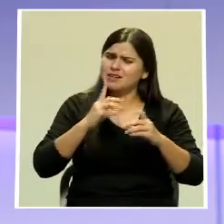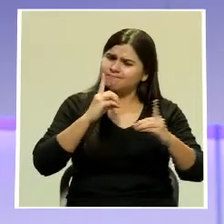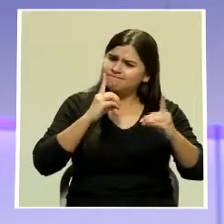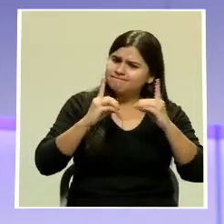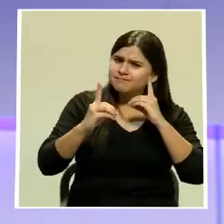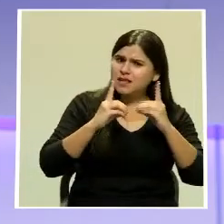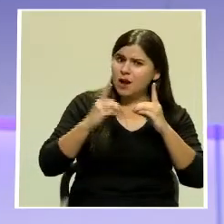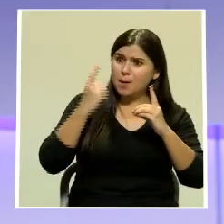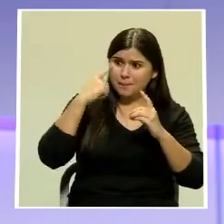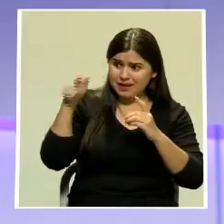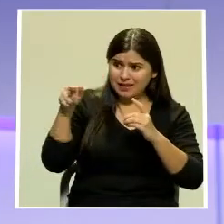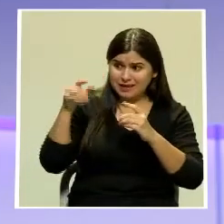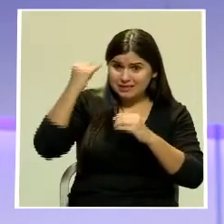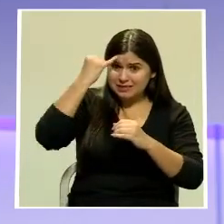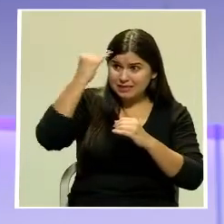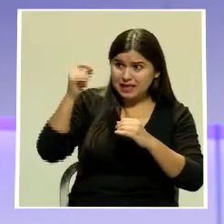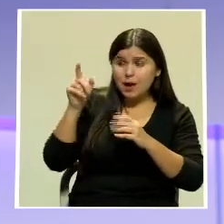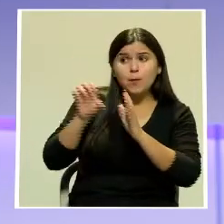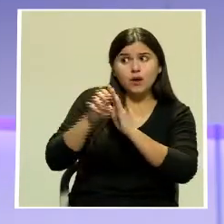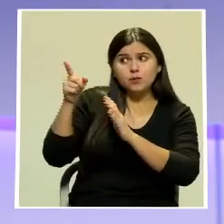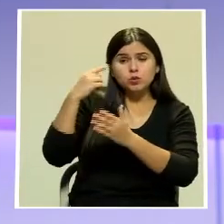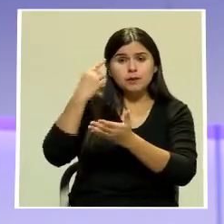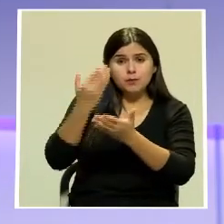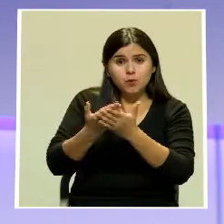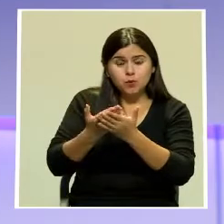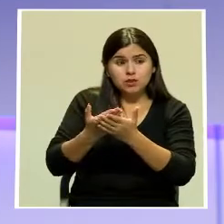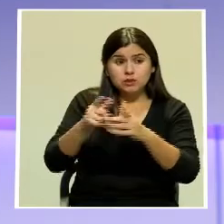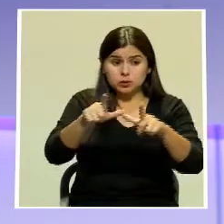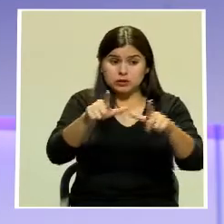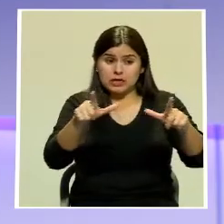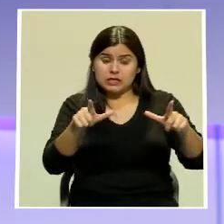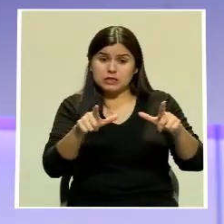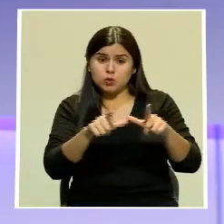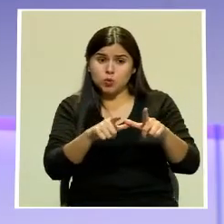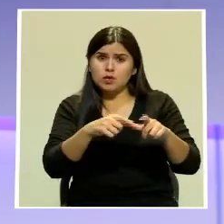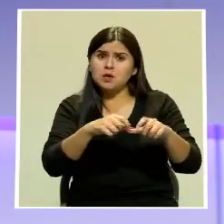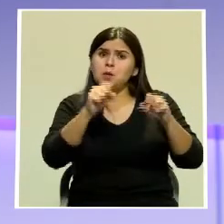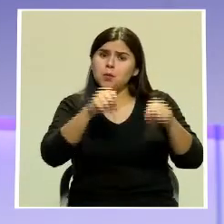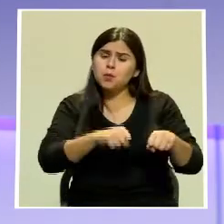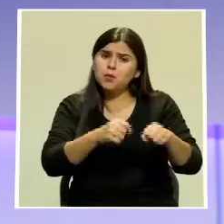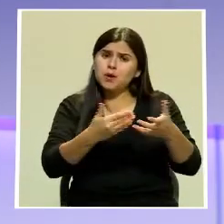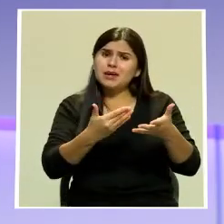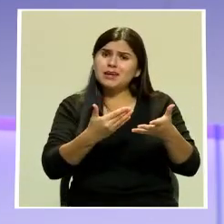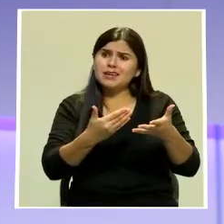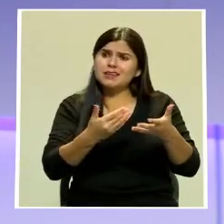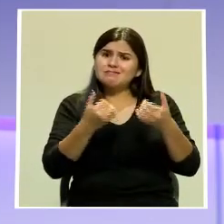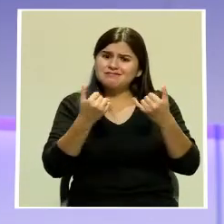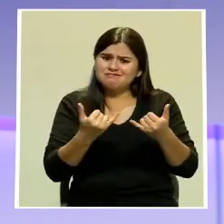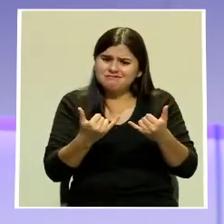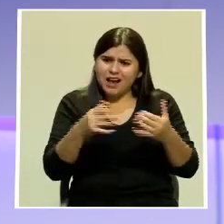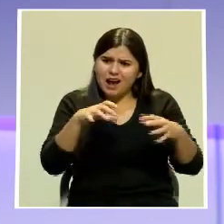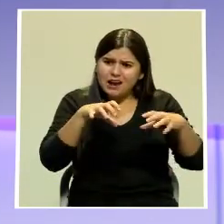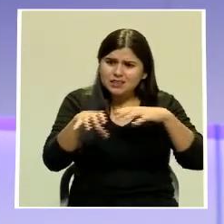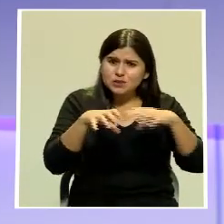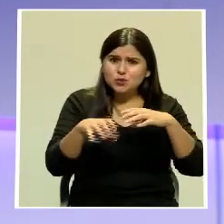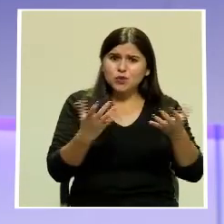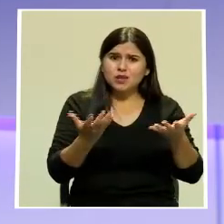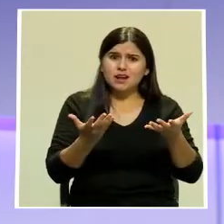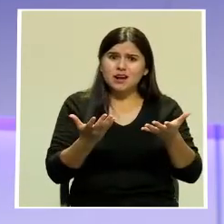está proponiendo, bueno, en zonas concretas, lleguen a algo, lleguen a materializar entre